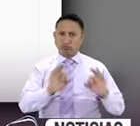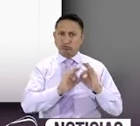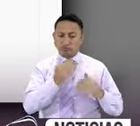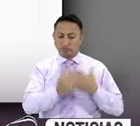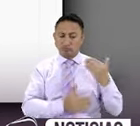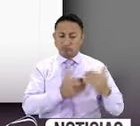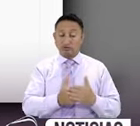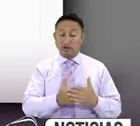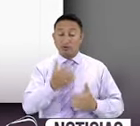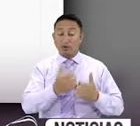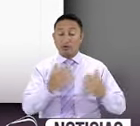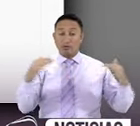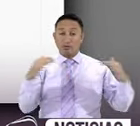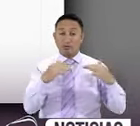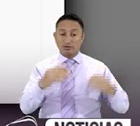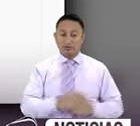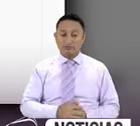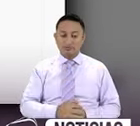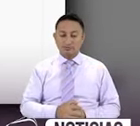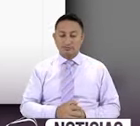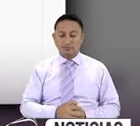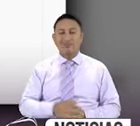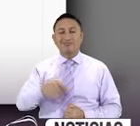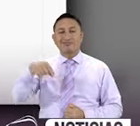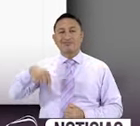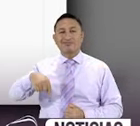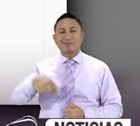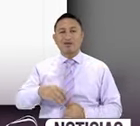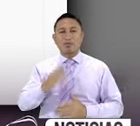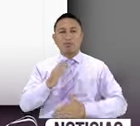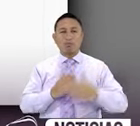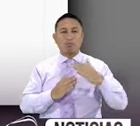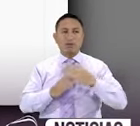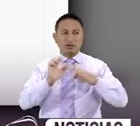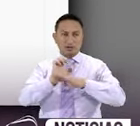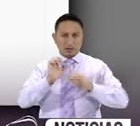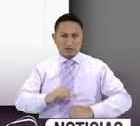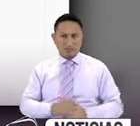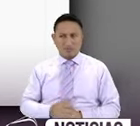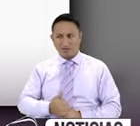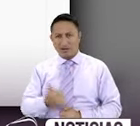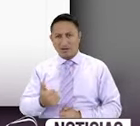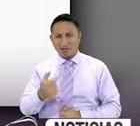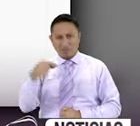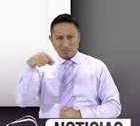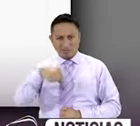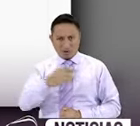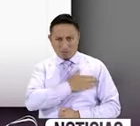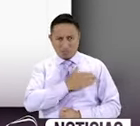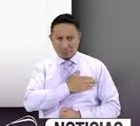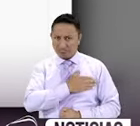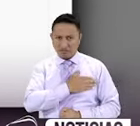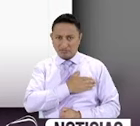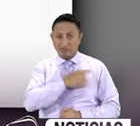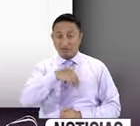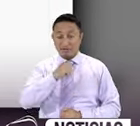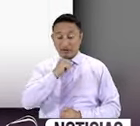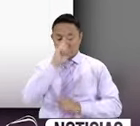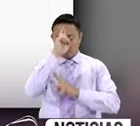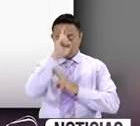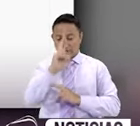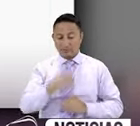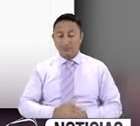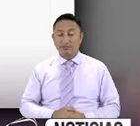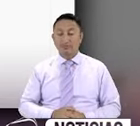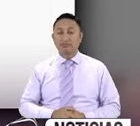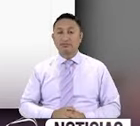interno. No podemos permitir que la lucha por la paz de los ecuatorianos sea desacreditada. Esta es una falta de respeto a la familia de Villavicencio